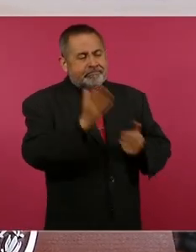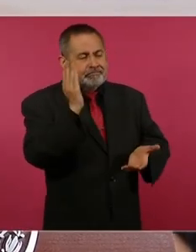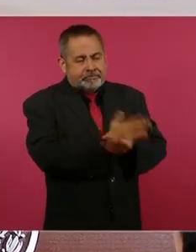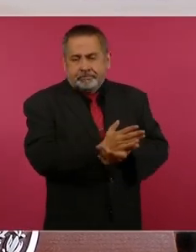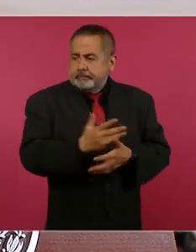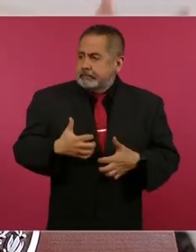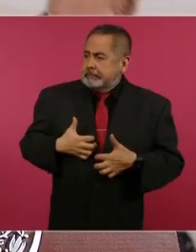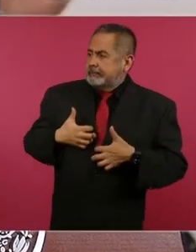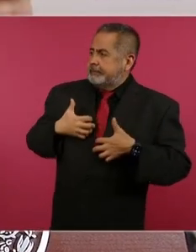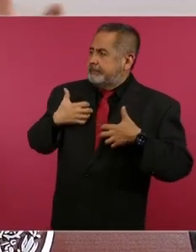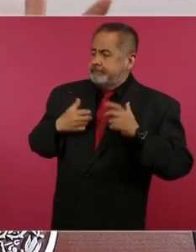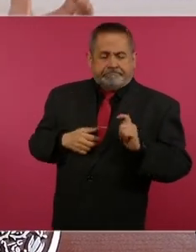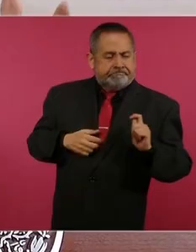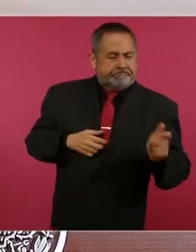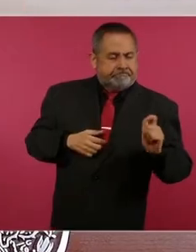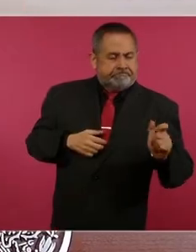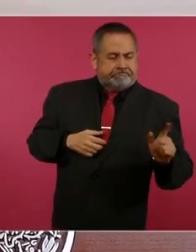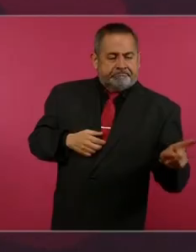que ellos tenían